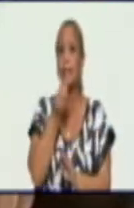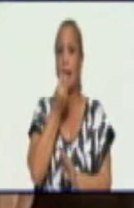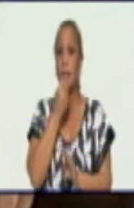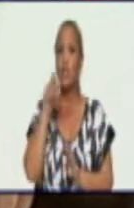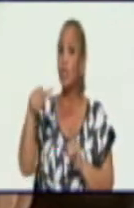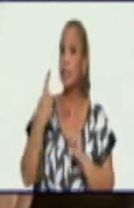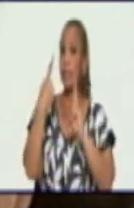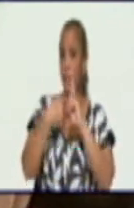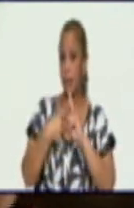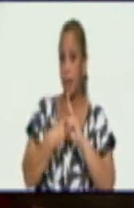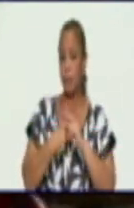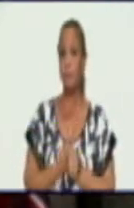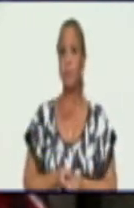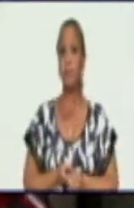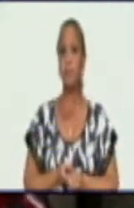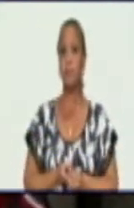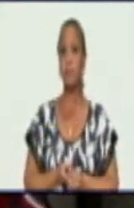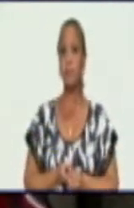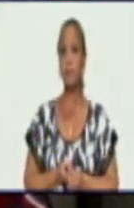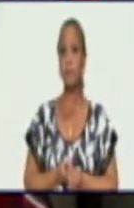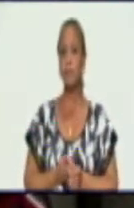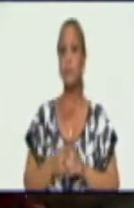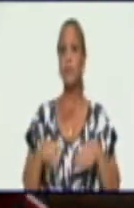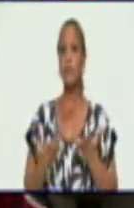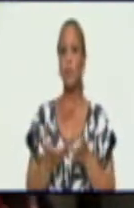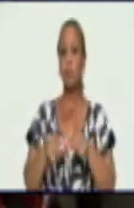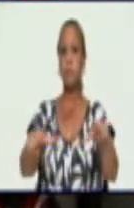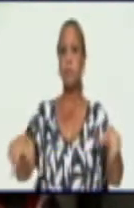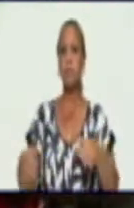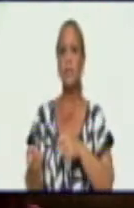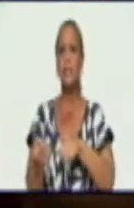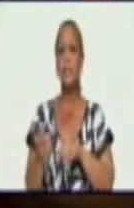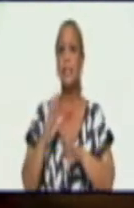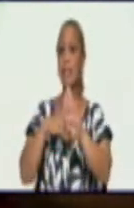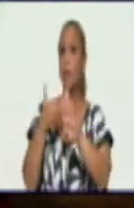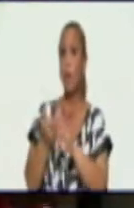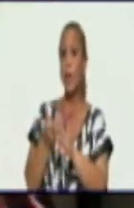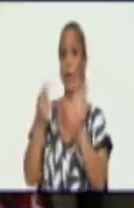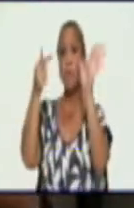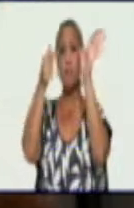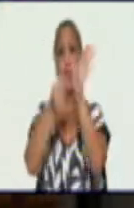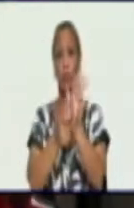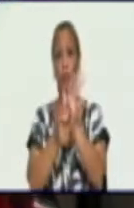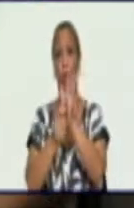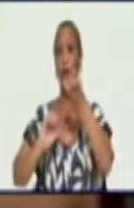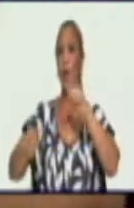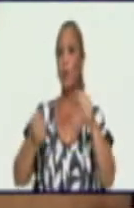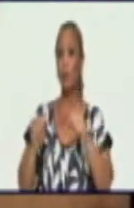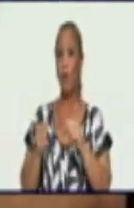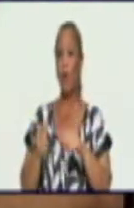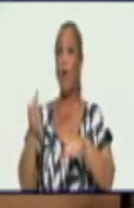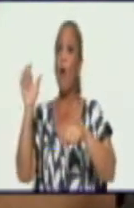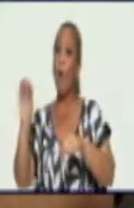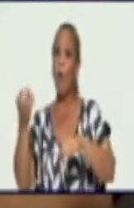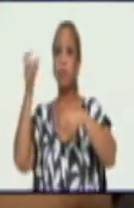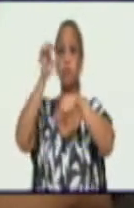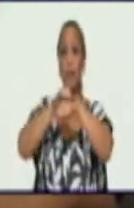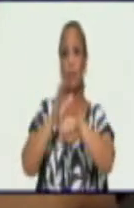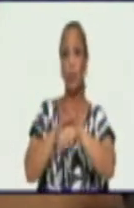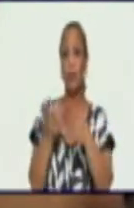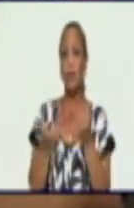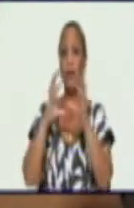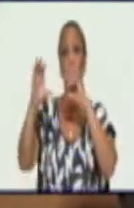Bayamo, que su parcela está después del punto de control, o en Cautocristo, o en cualquier municipio de la provincia.